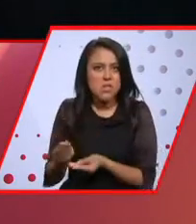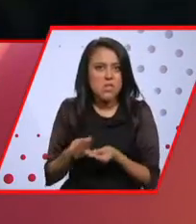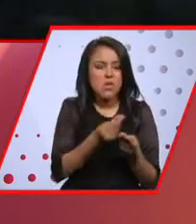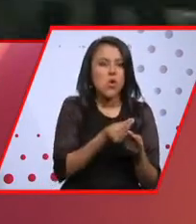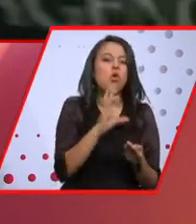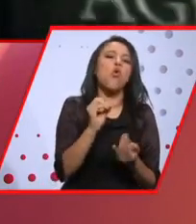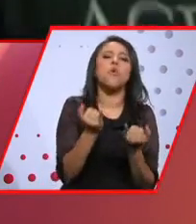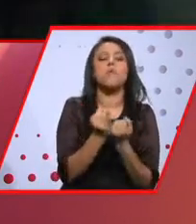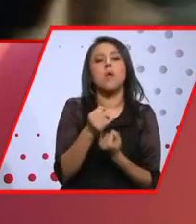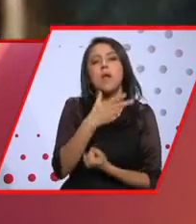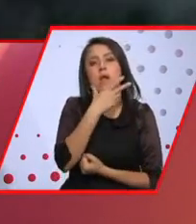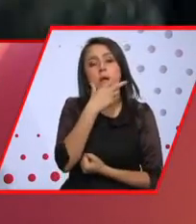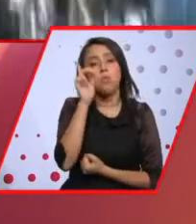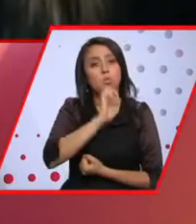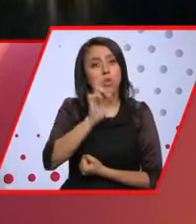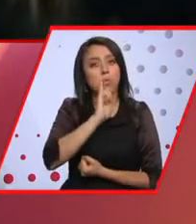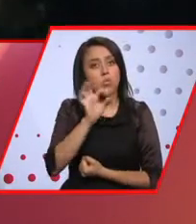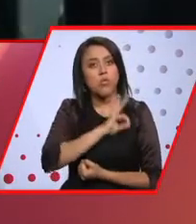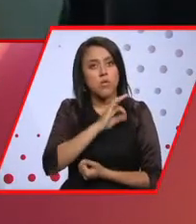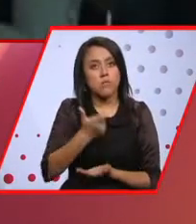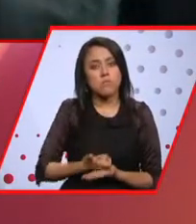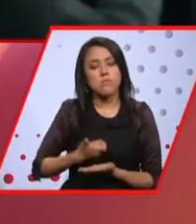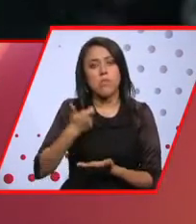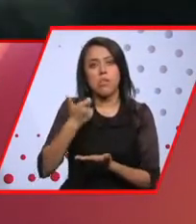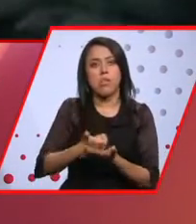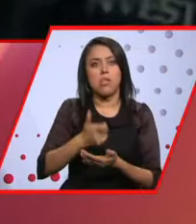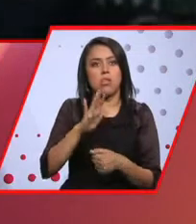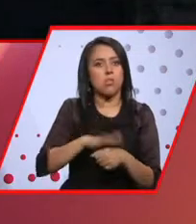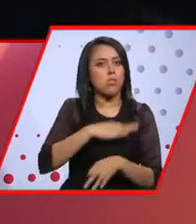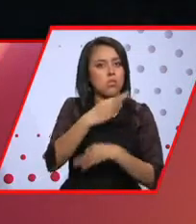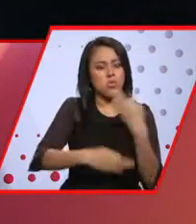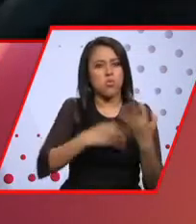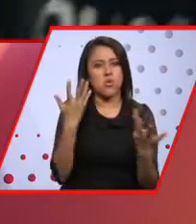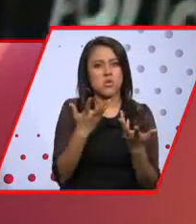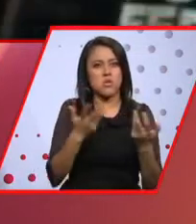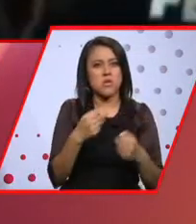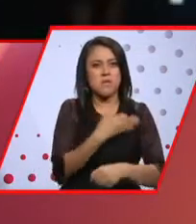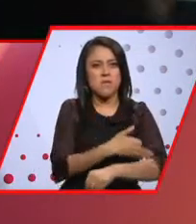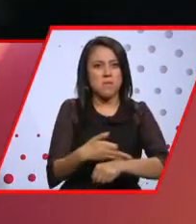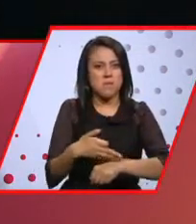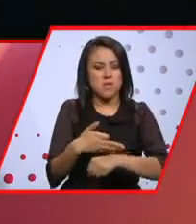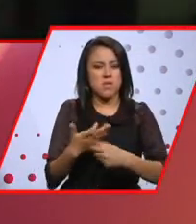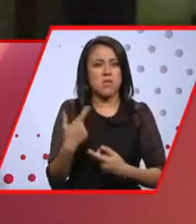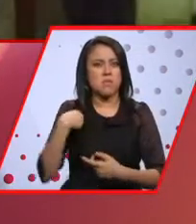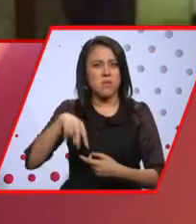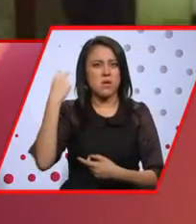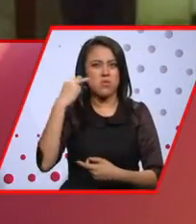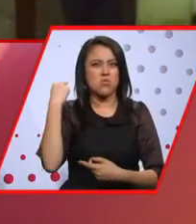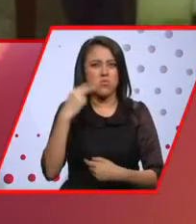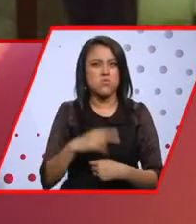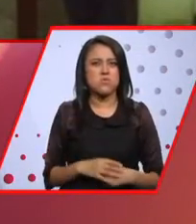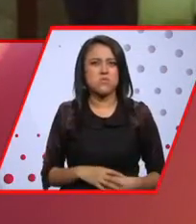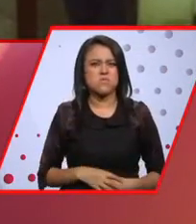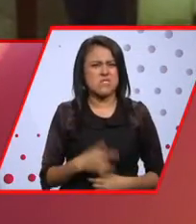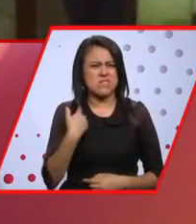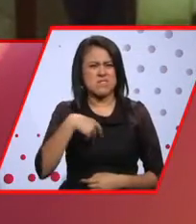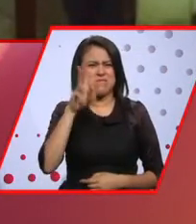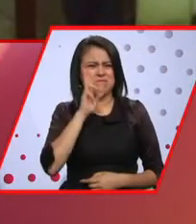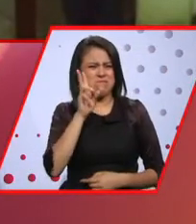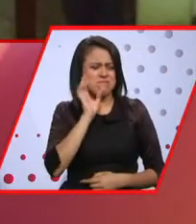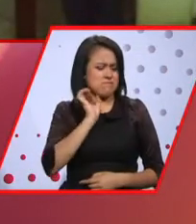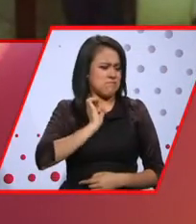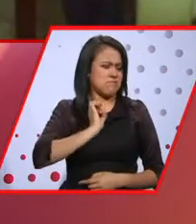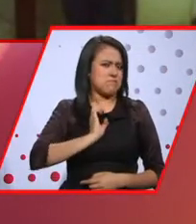mujer devuelva todo lo que gastó, todos los gastos superfluos y estúpidos que hizo esta familia con el dinero veracruzano? ¡Qué pena, Veracruz!